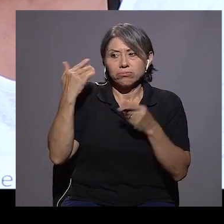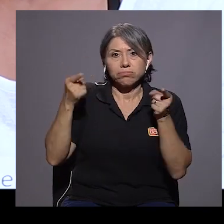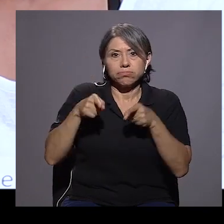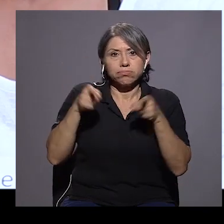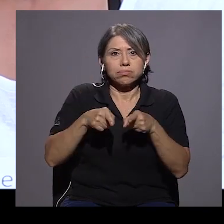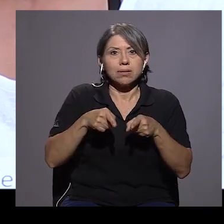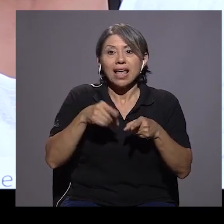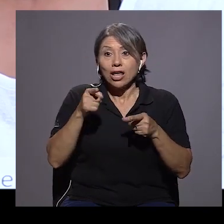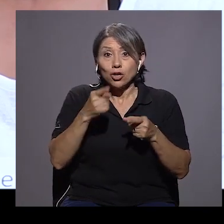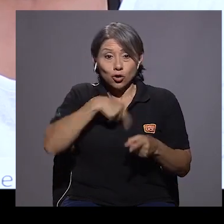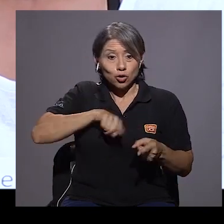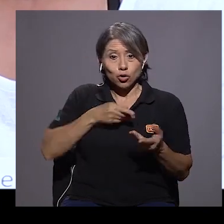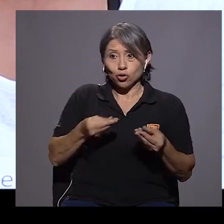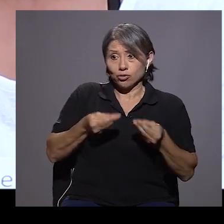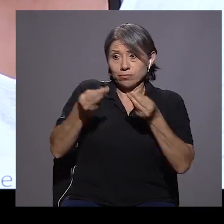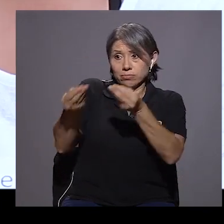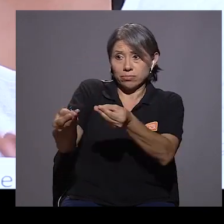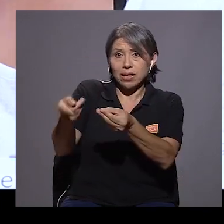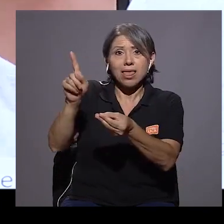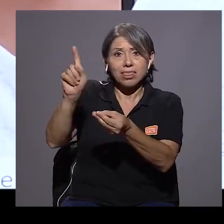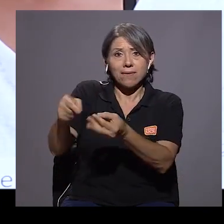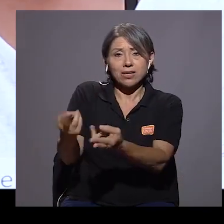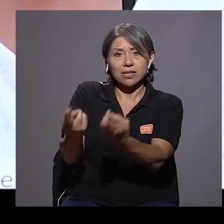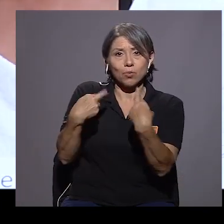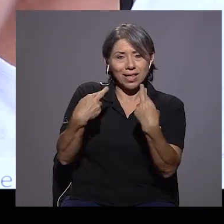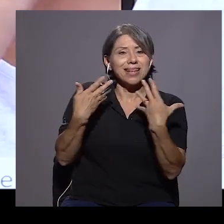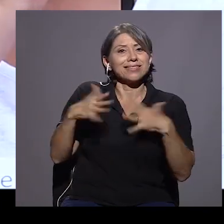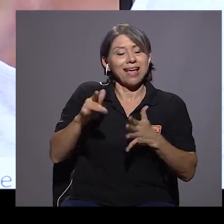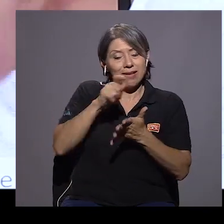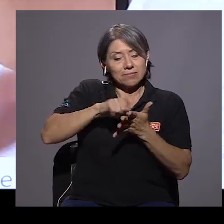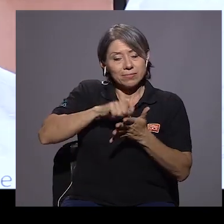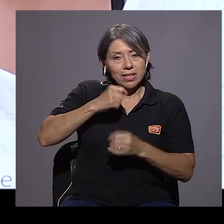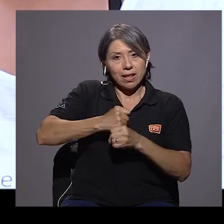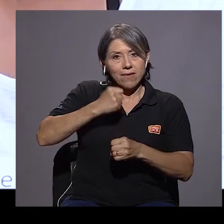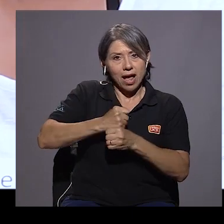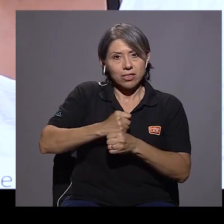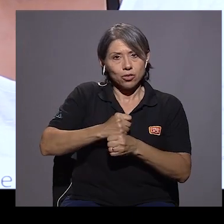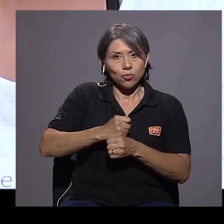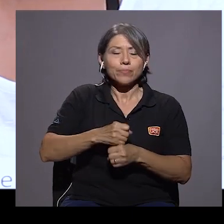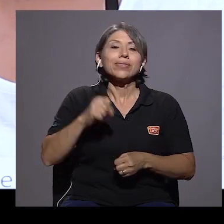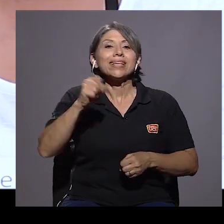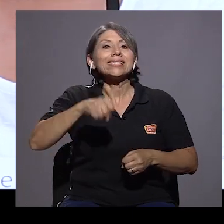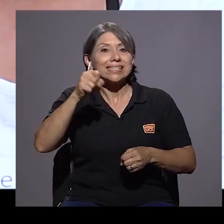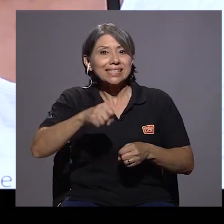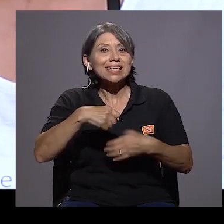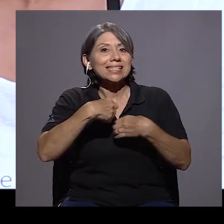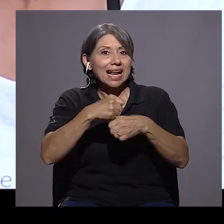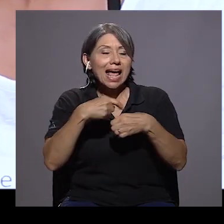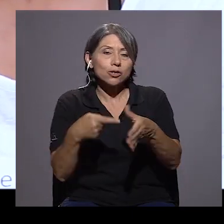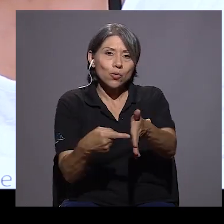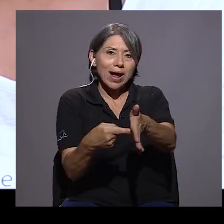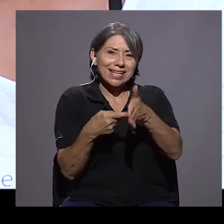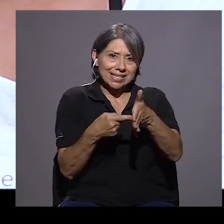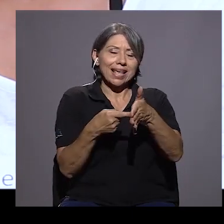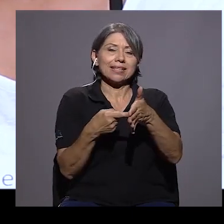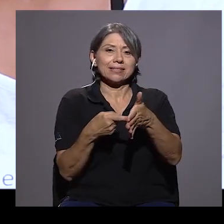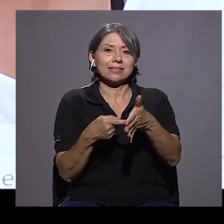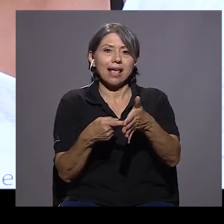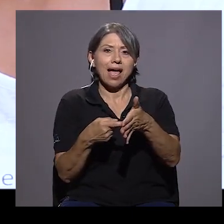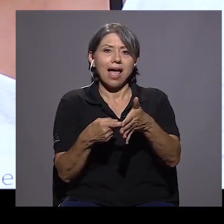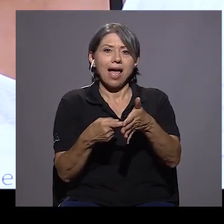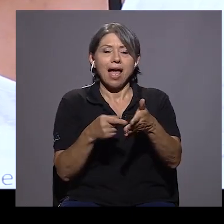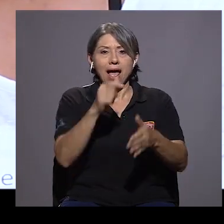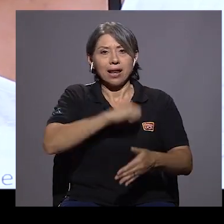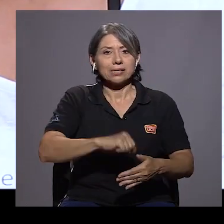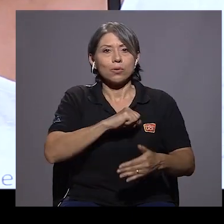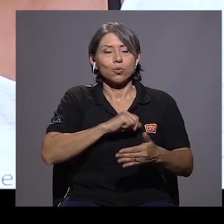tener que responderse esta petitoria, entonces se está trabajando sobre este pliego. Ahora, sí se le va a hacer una exigencia, sí se le